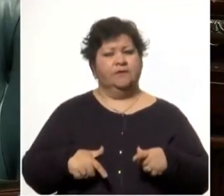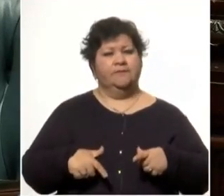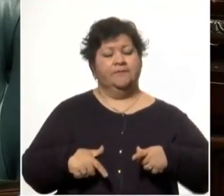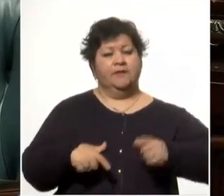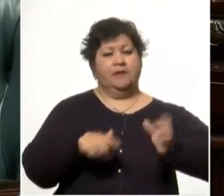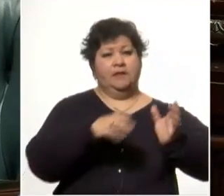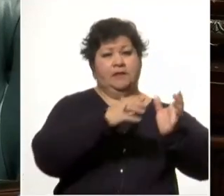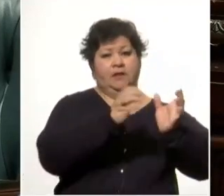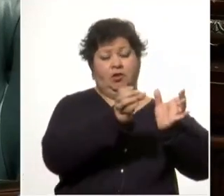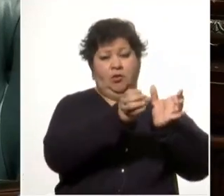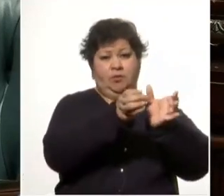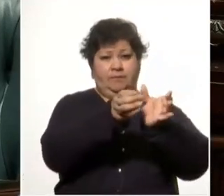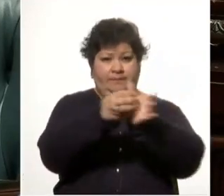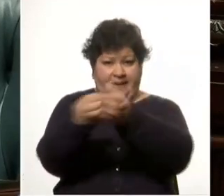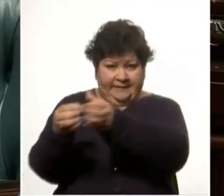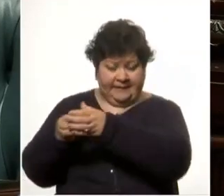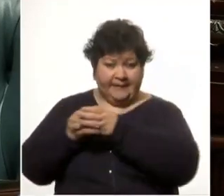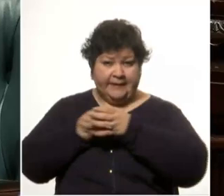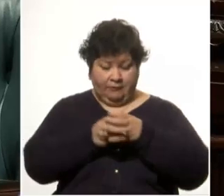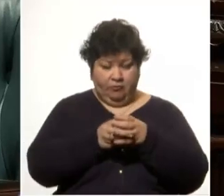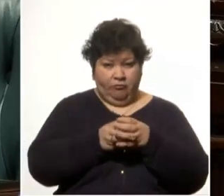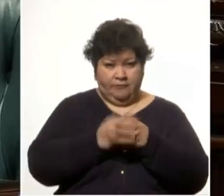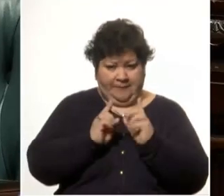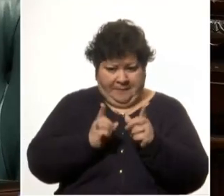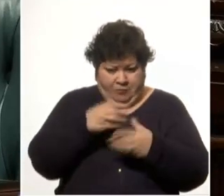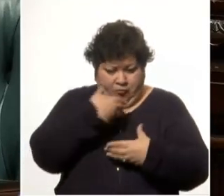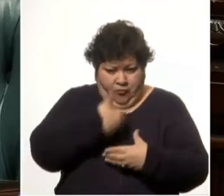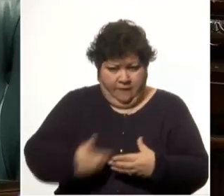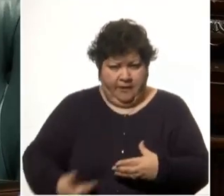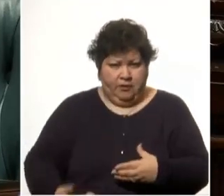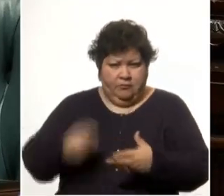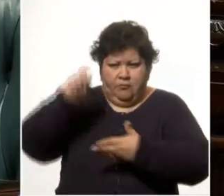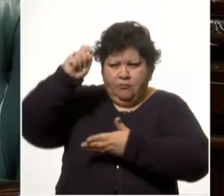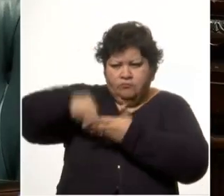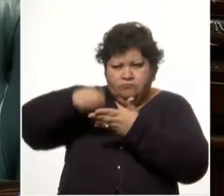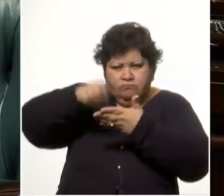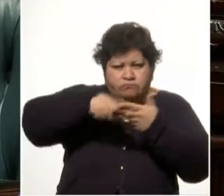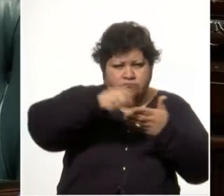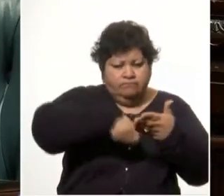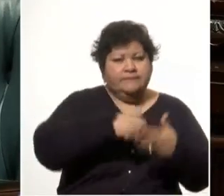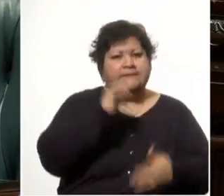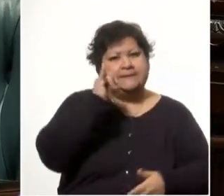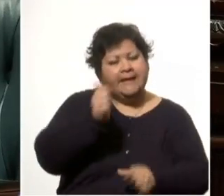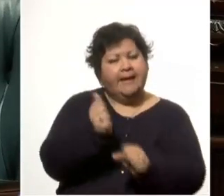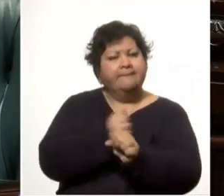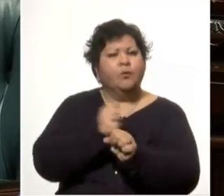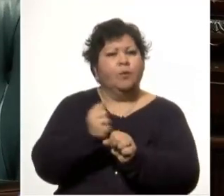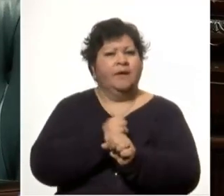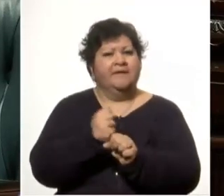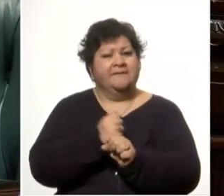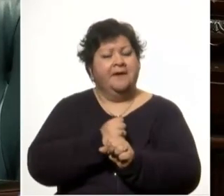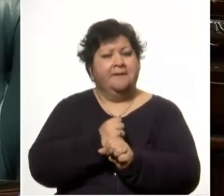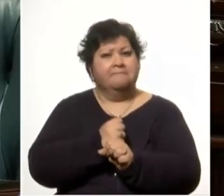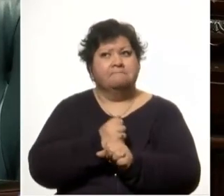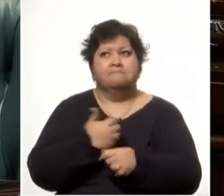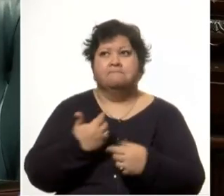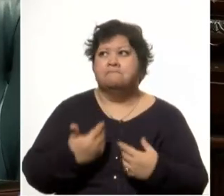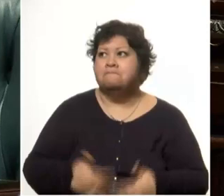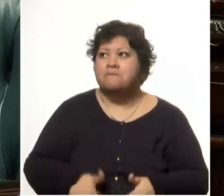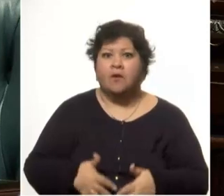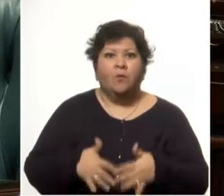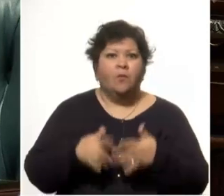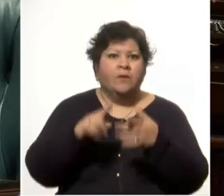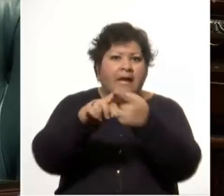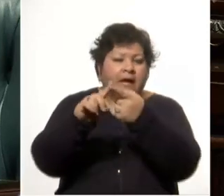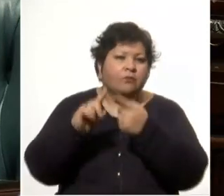la coalición, todos, estamparon su firma para aprobar un acuerdo tan nefasto